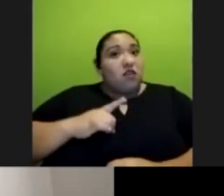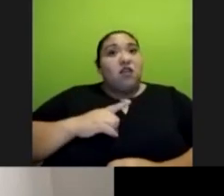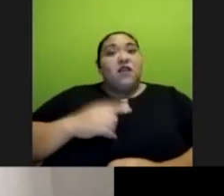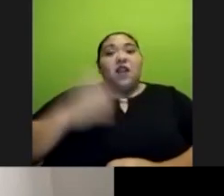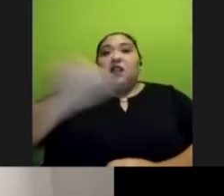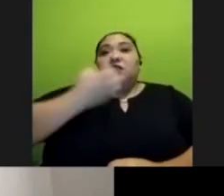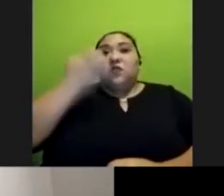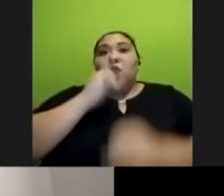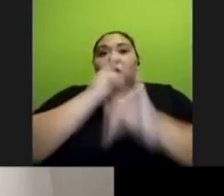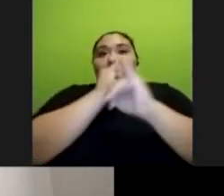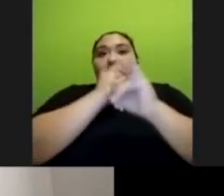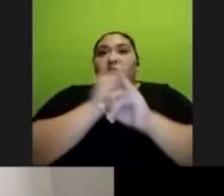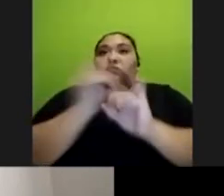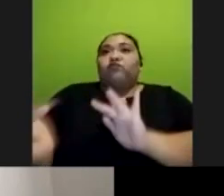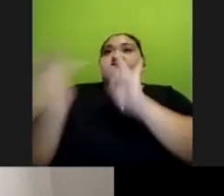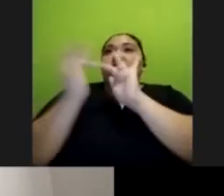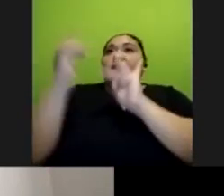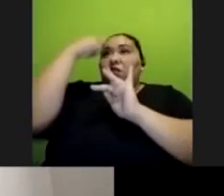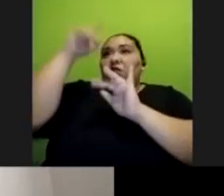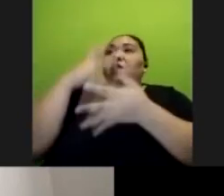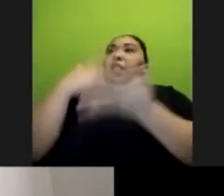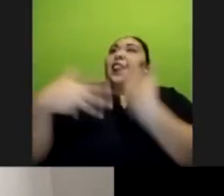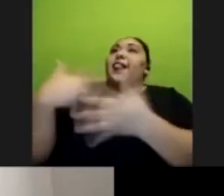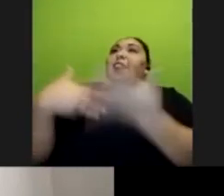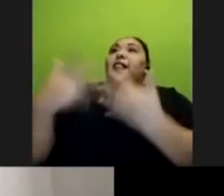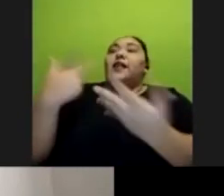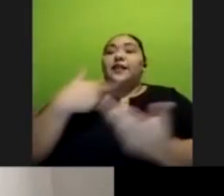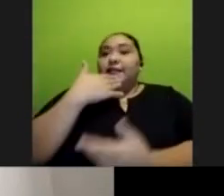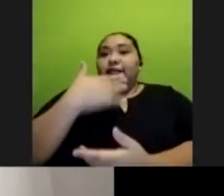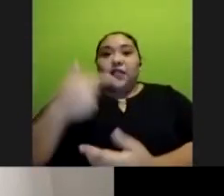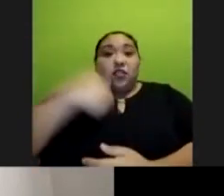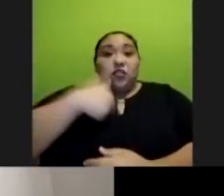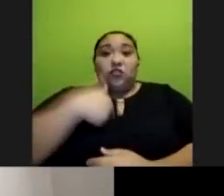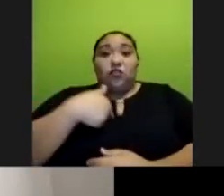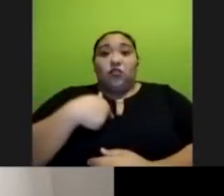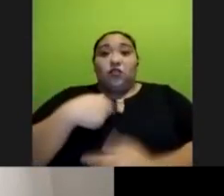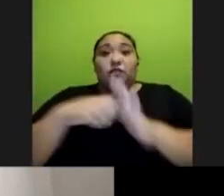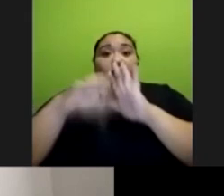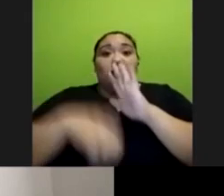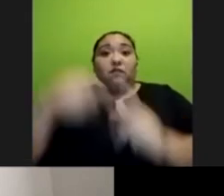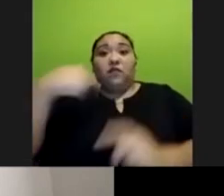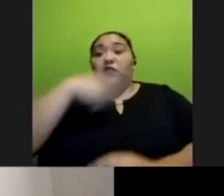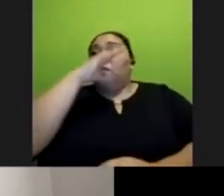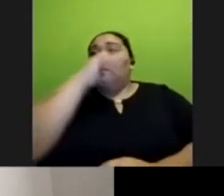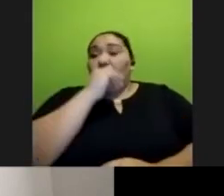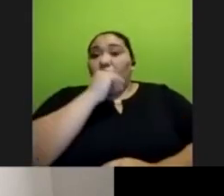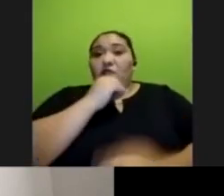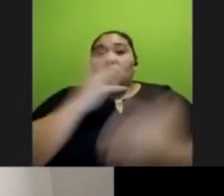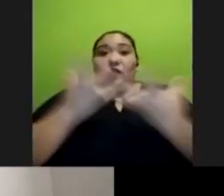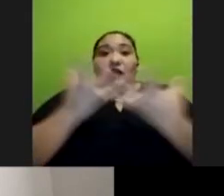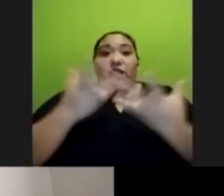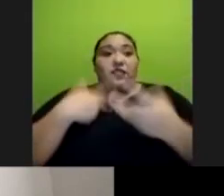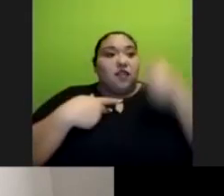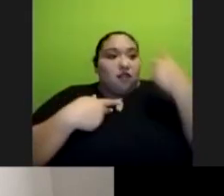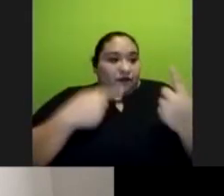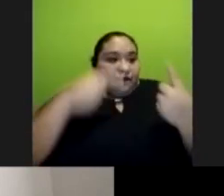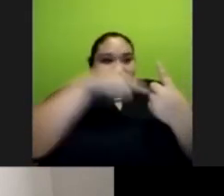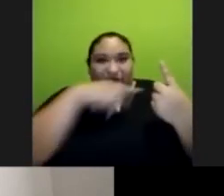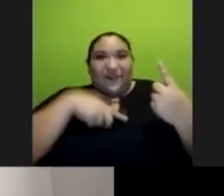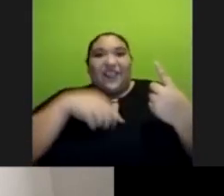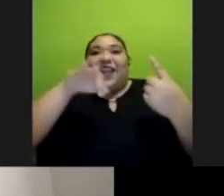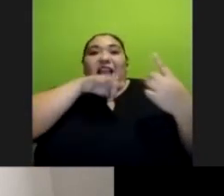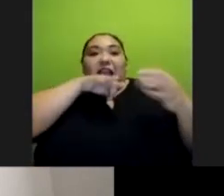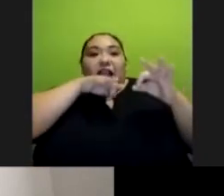experiencia. Yo no puedo hacer las mismas cosas. No puedo estar atendiendo a mis hijos y su tarea, al mismo tiempo trabajar, recibir llamadas. Se ha